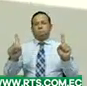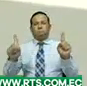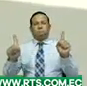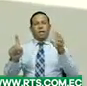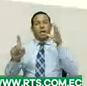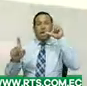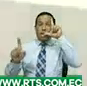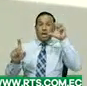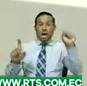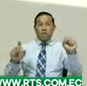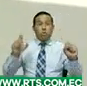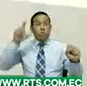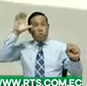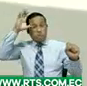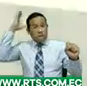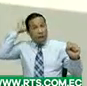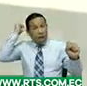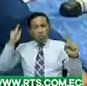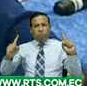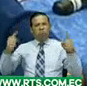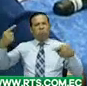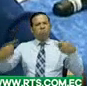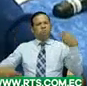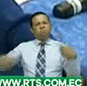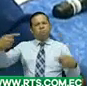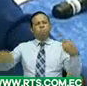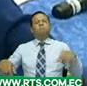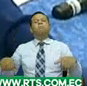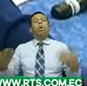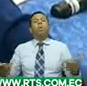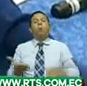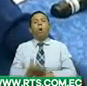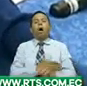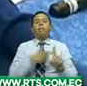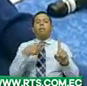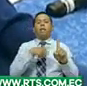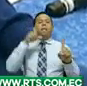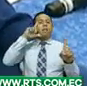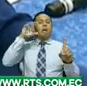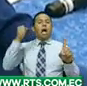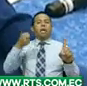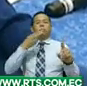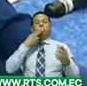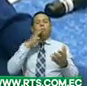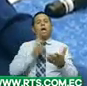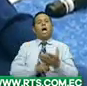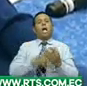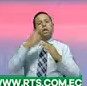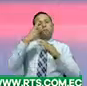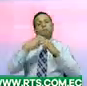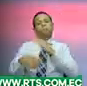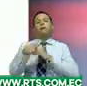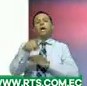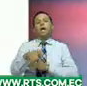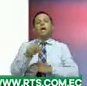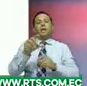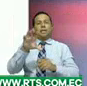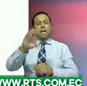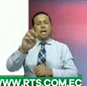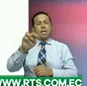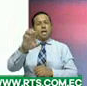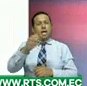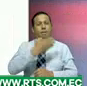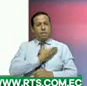por el Movimiento Creo y de Pachacutic partió de una carta enviada por Guillermo Lasso a la presidenta Diana Tamaint, en la que manifestó que el Consejo